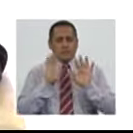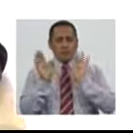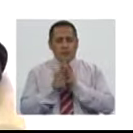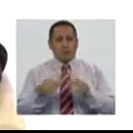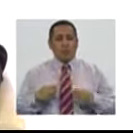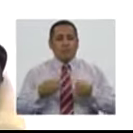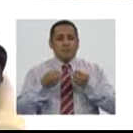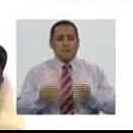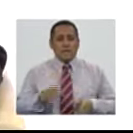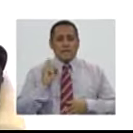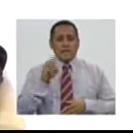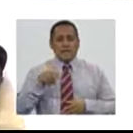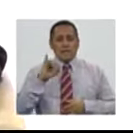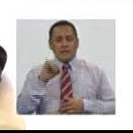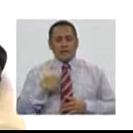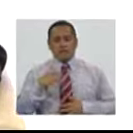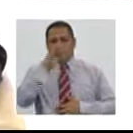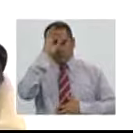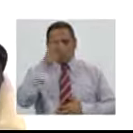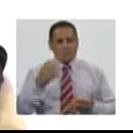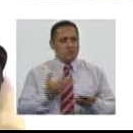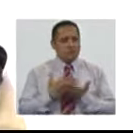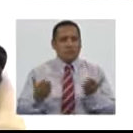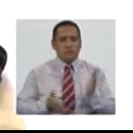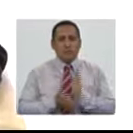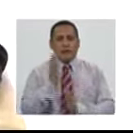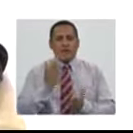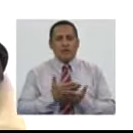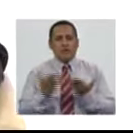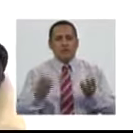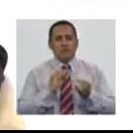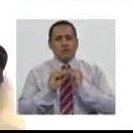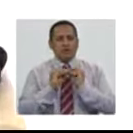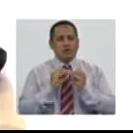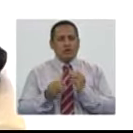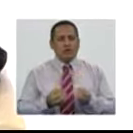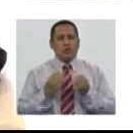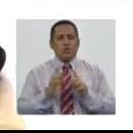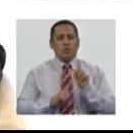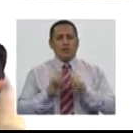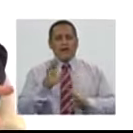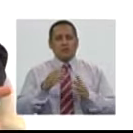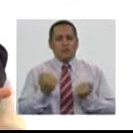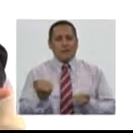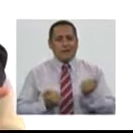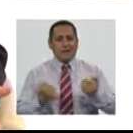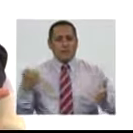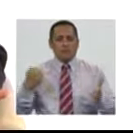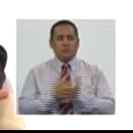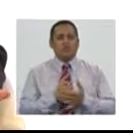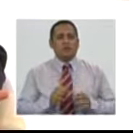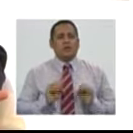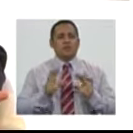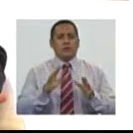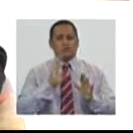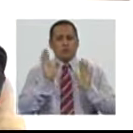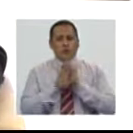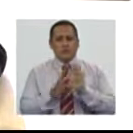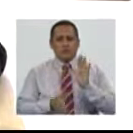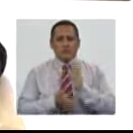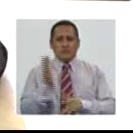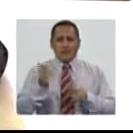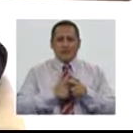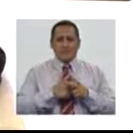frecuente que se nos pierda el dni y uno no sabe perfectamente dónde acudir no o en un accidente de tránsito que pasa si